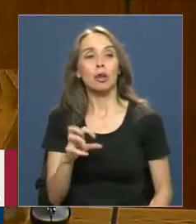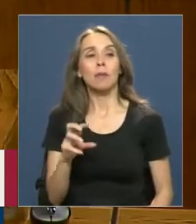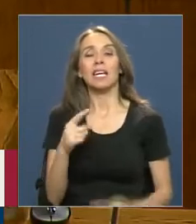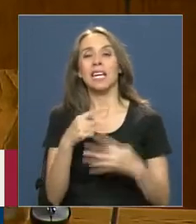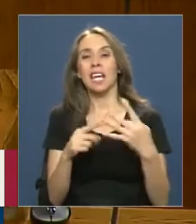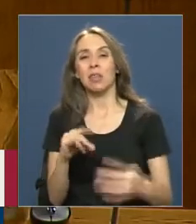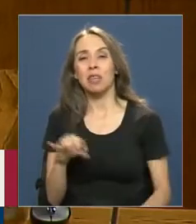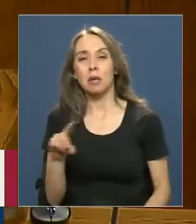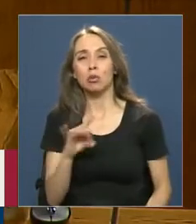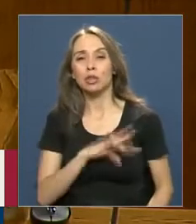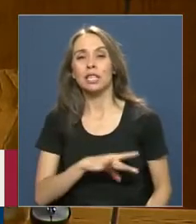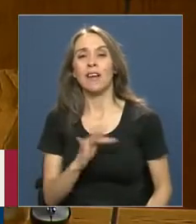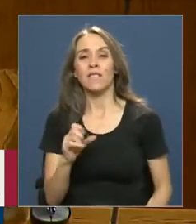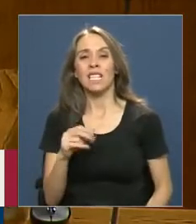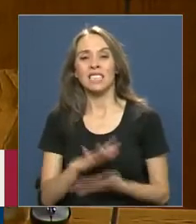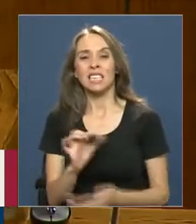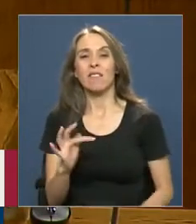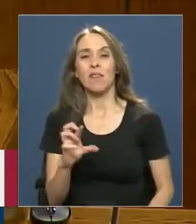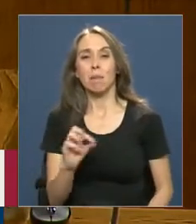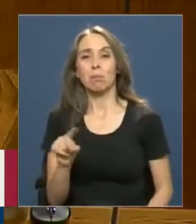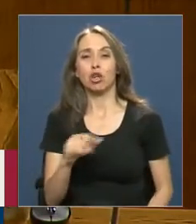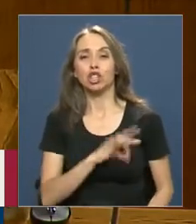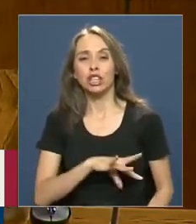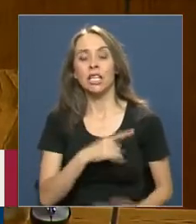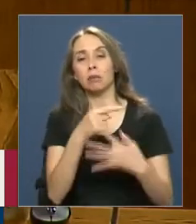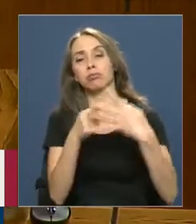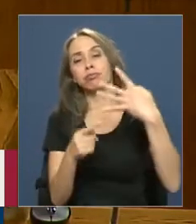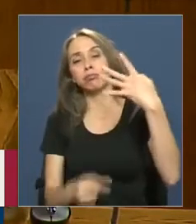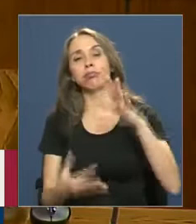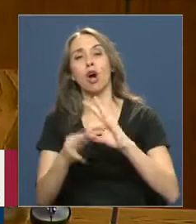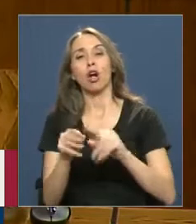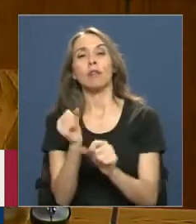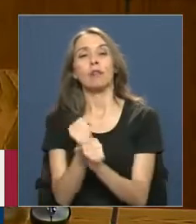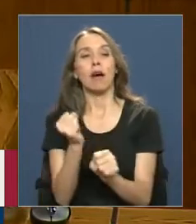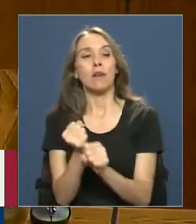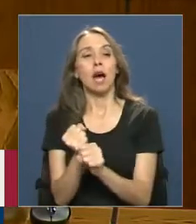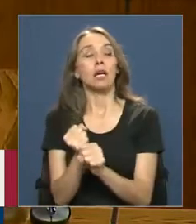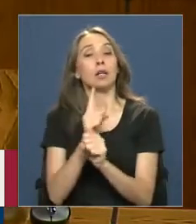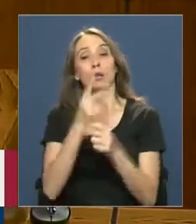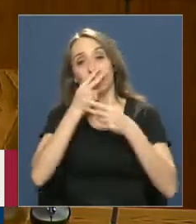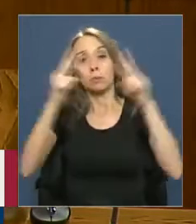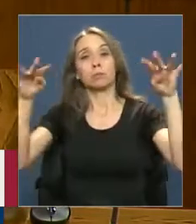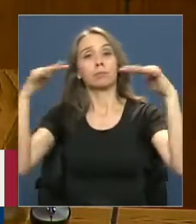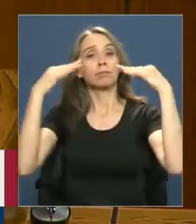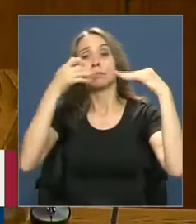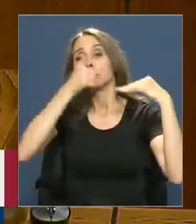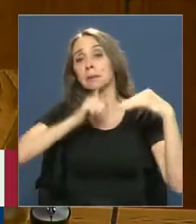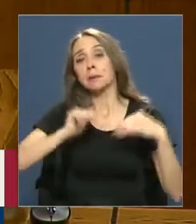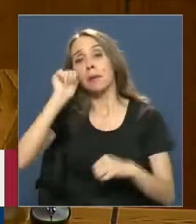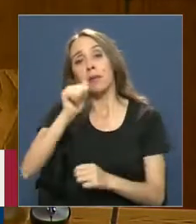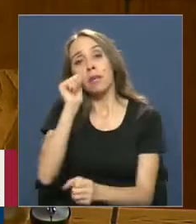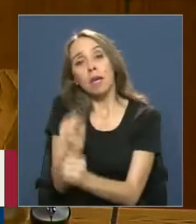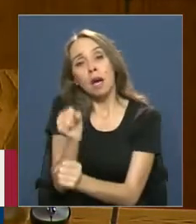Dimus Chile, Fecher, FEMPOF Chile y todas las organizaciones que trabajan de manera anónima y organizada día a día